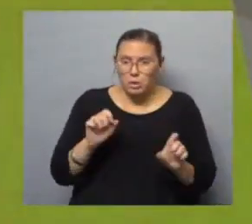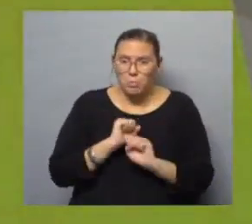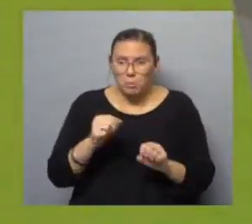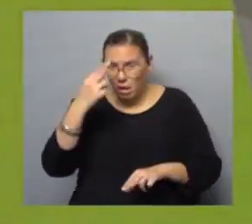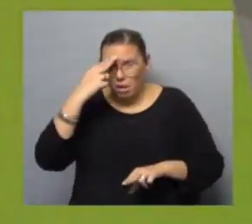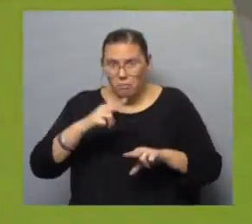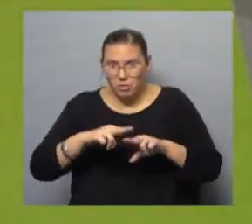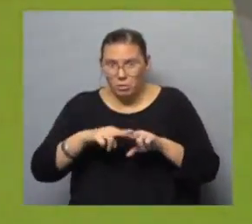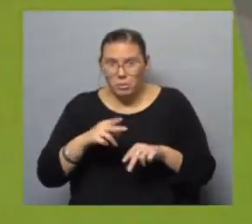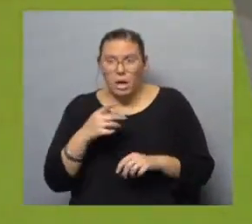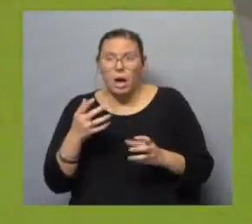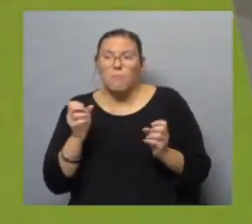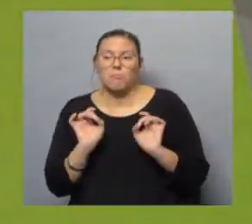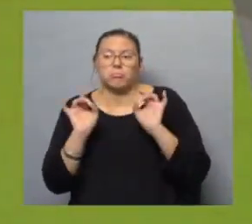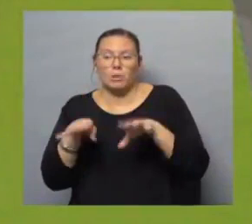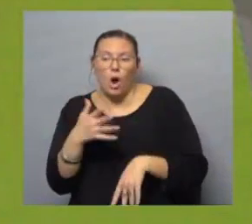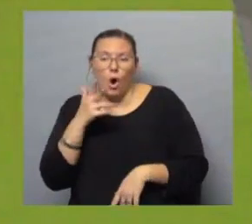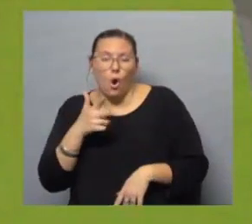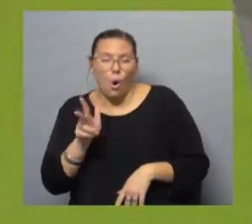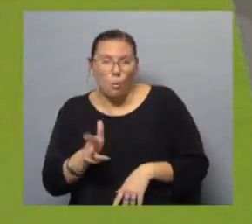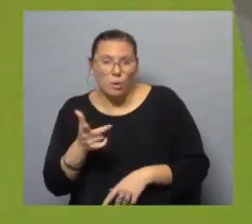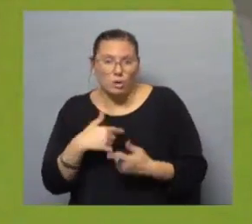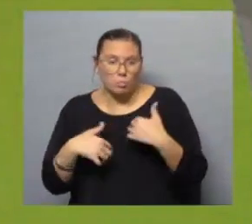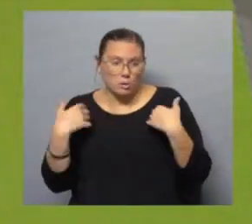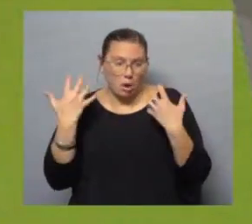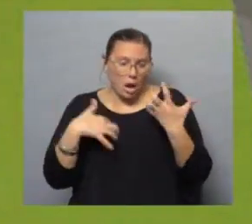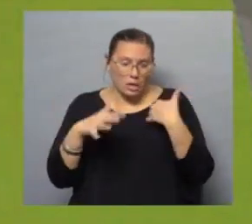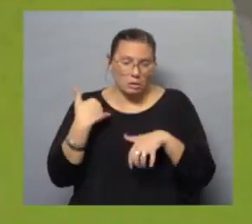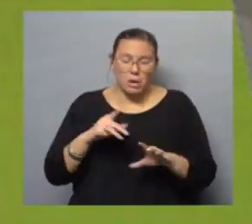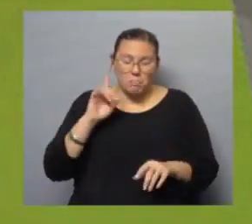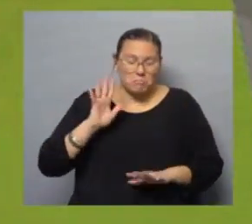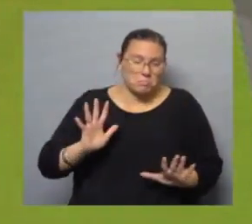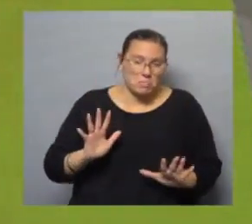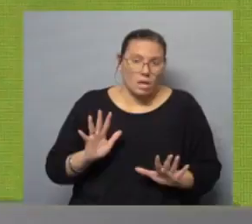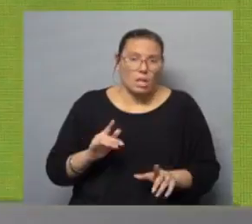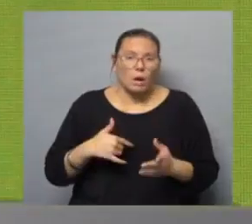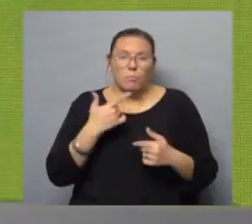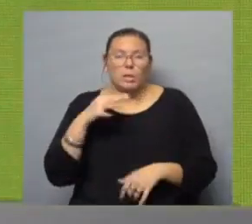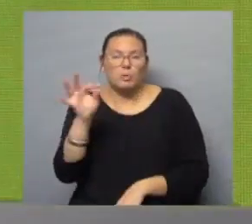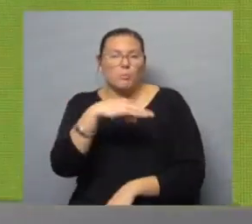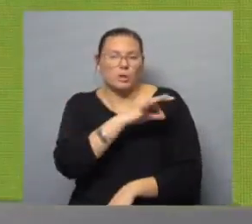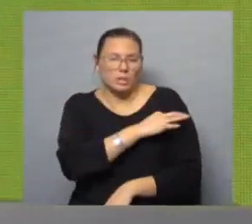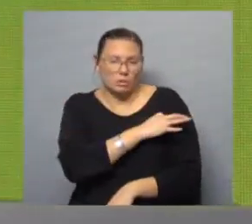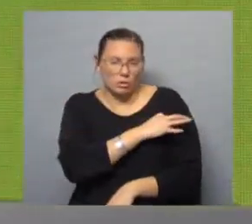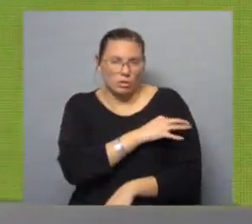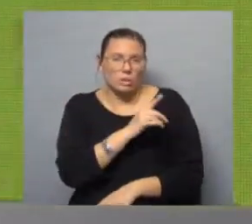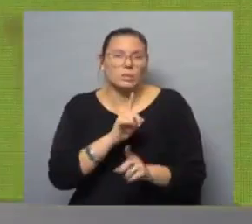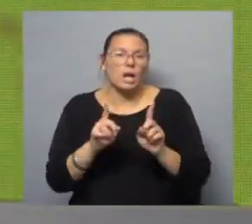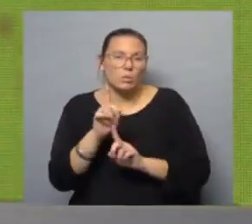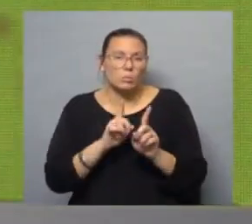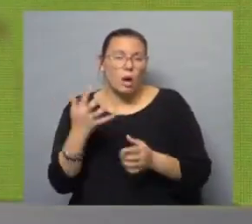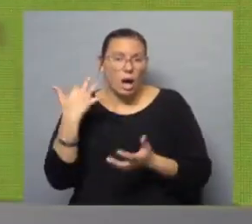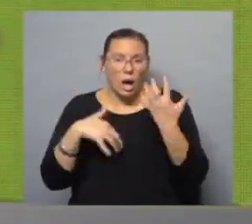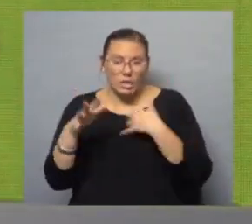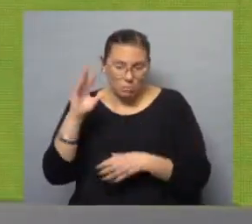enfermedad perniciosa para el humano, pero porque para el animal no nos genera. Estoy pensando lo más fácil de entender es el mosquito, ¿no? Sí, hay muchos casos en que el animal